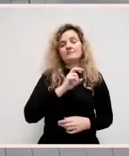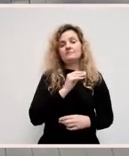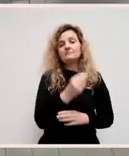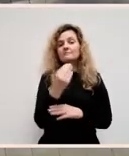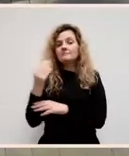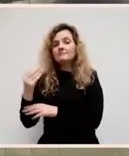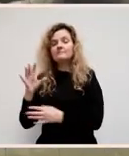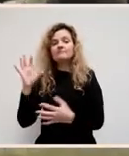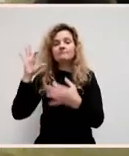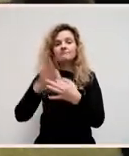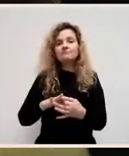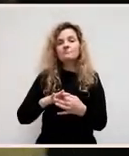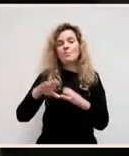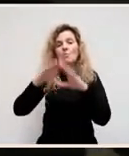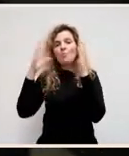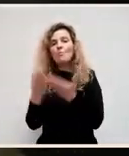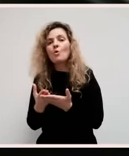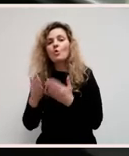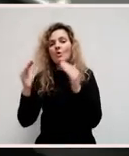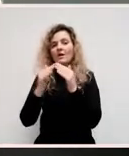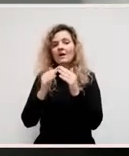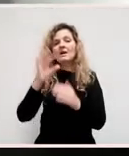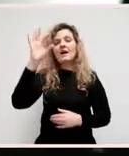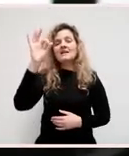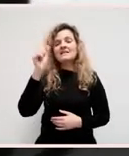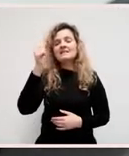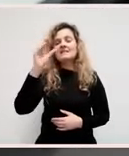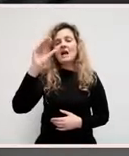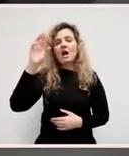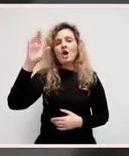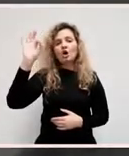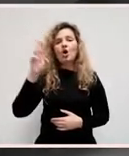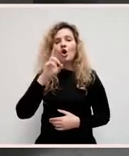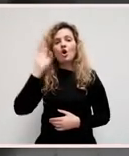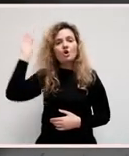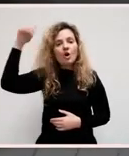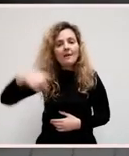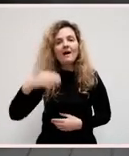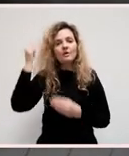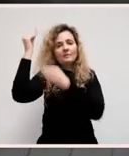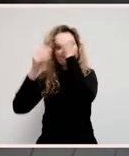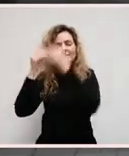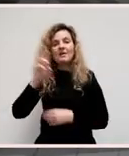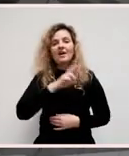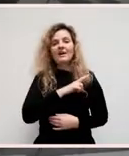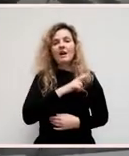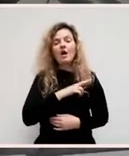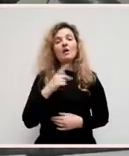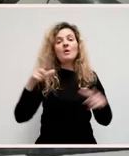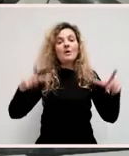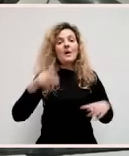tenemos pues piezas relacionados con mundo doméstico como un 2 sacro romano cual con su pensamiento